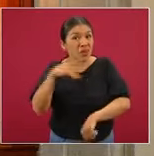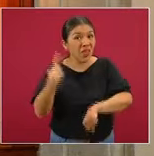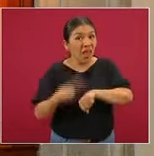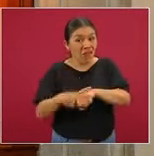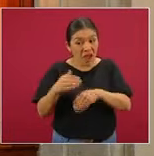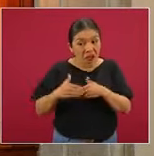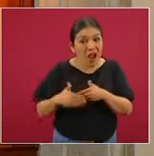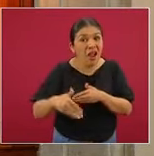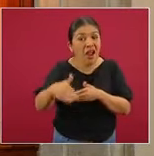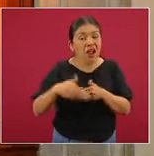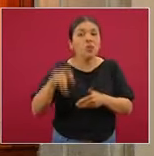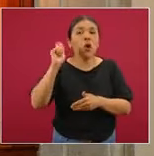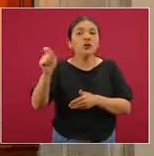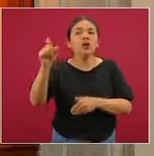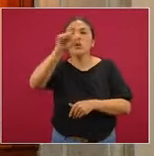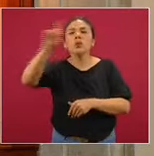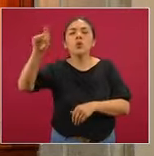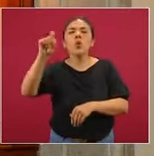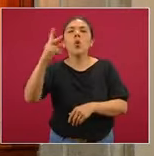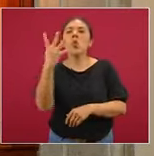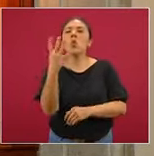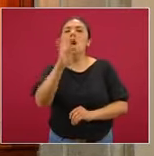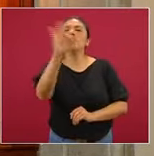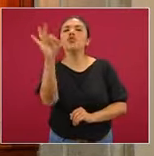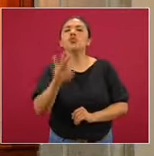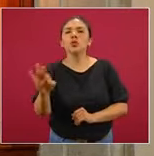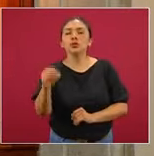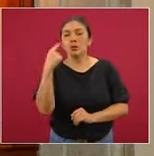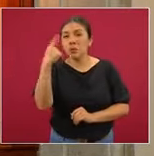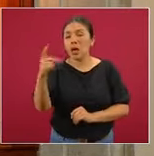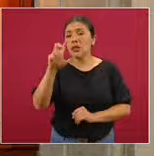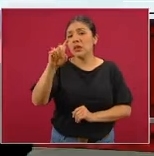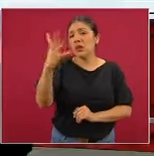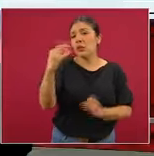la enfermedad en este momento, solo este 4%, es decir,